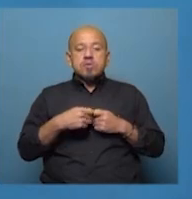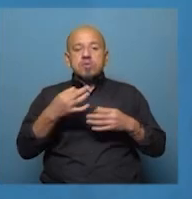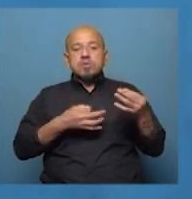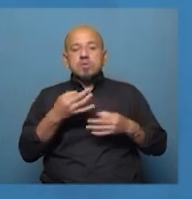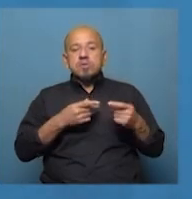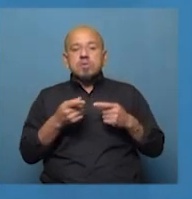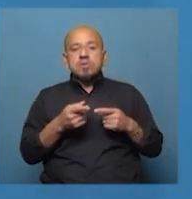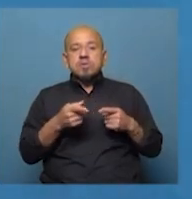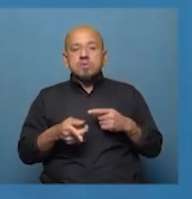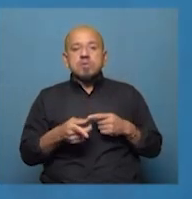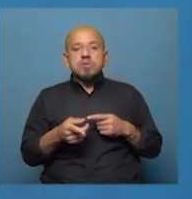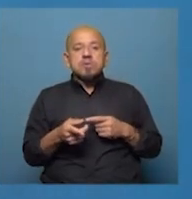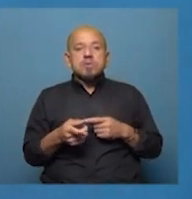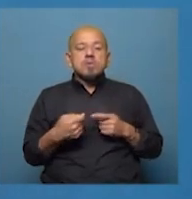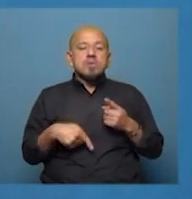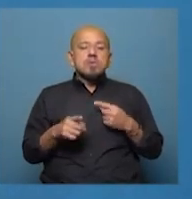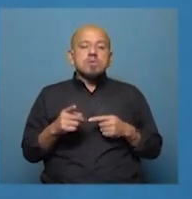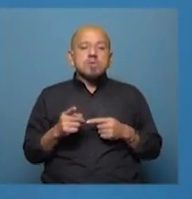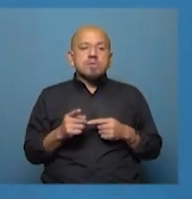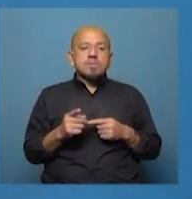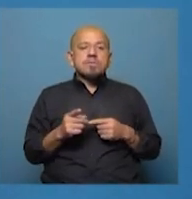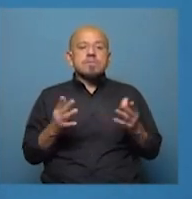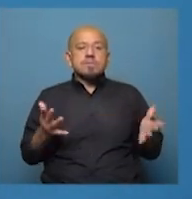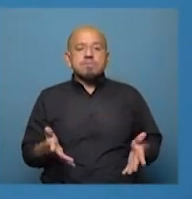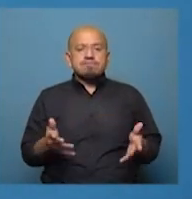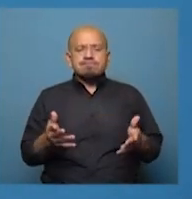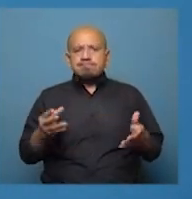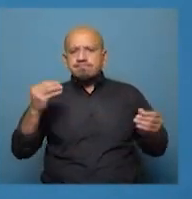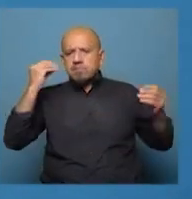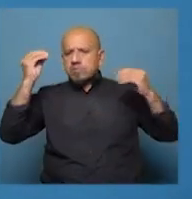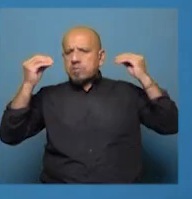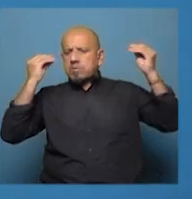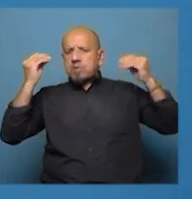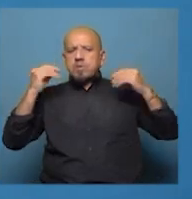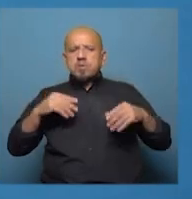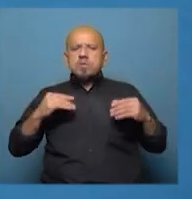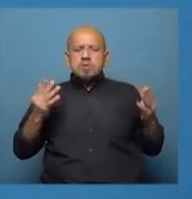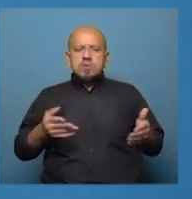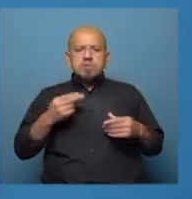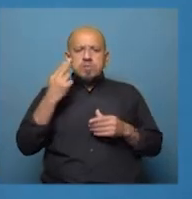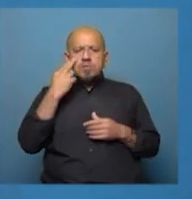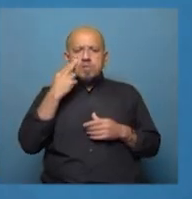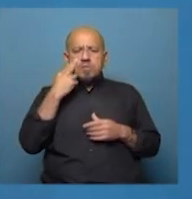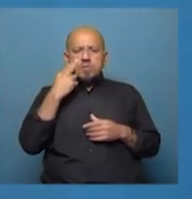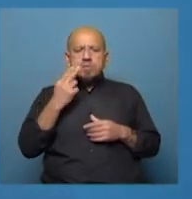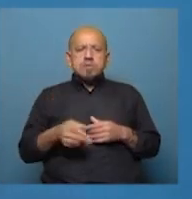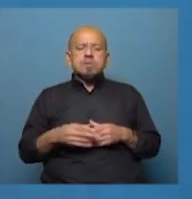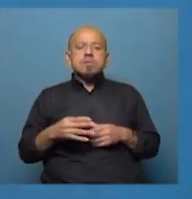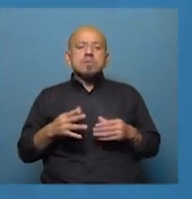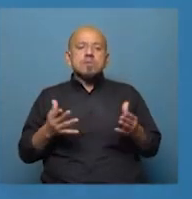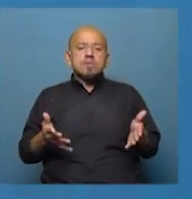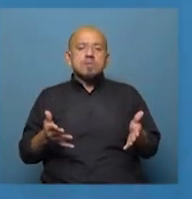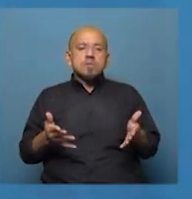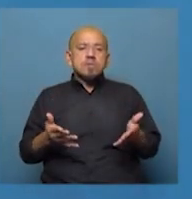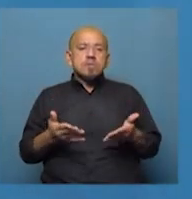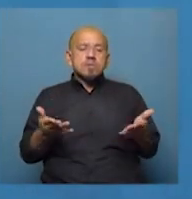declaración en estos días justamente muy preocupados y alertando las problemáticas que esto puede tener Además de que